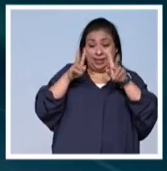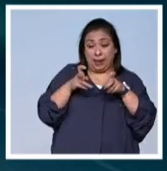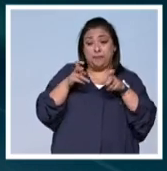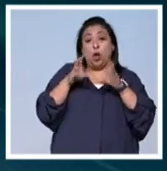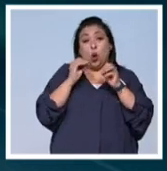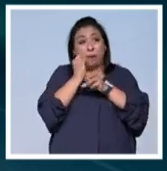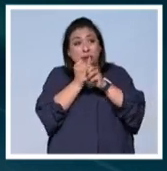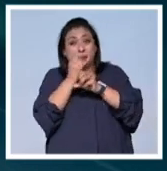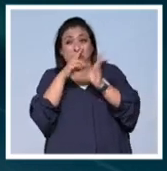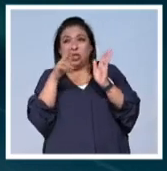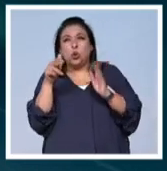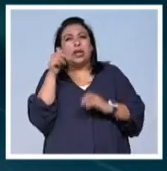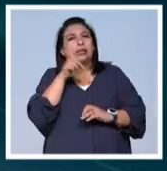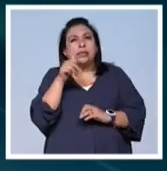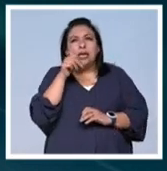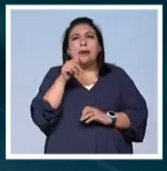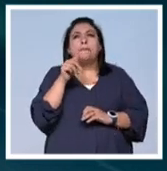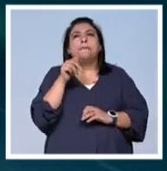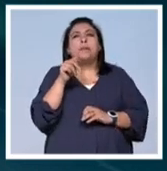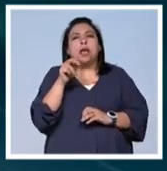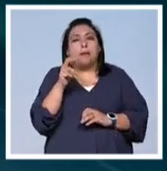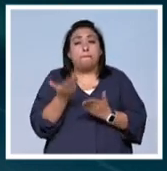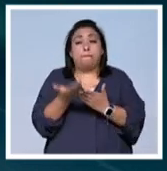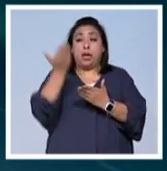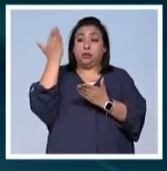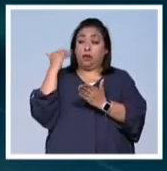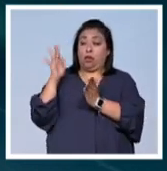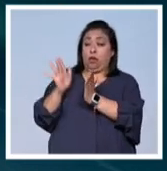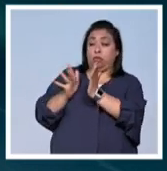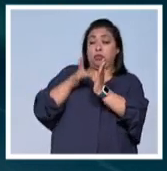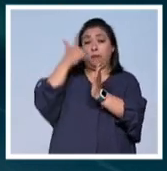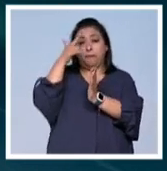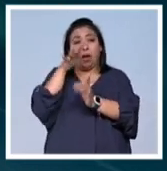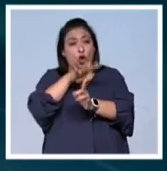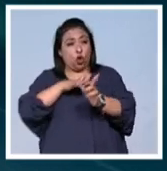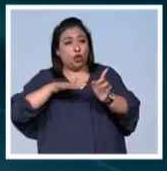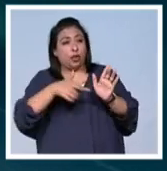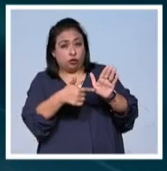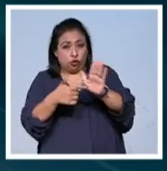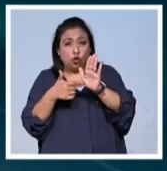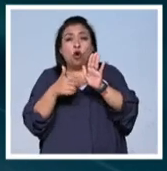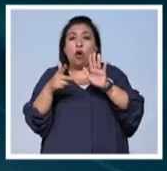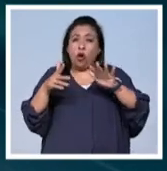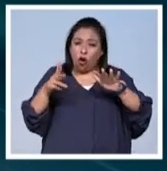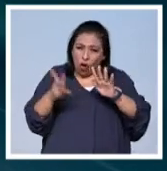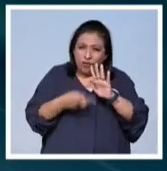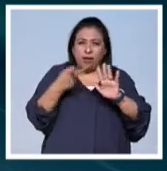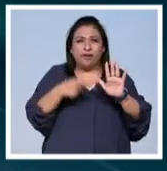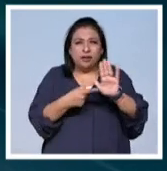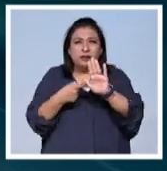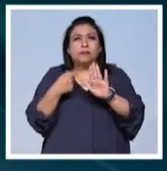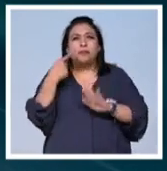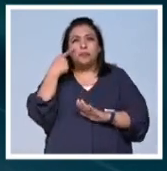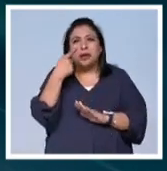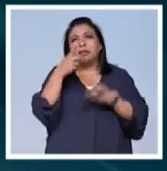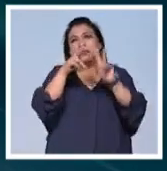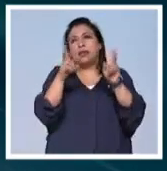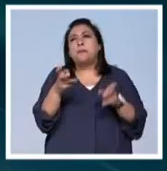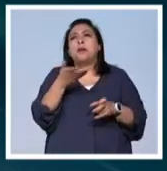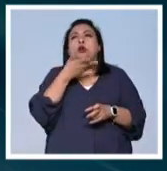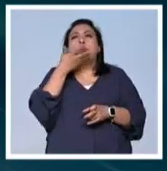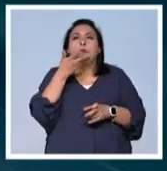siempre recurro al pasado para tratar de contextualizar recontextualizar y retomar temas